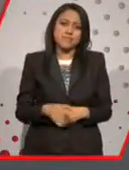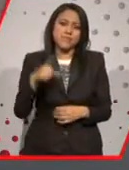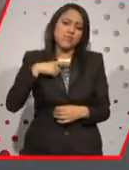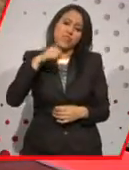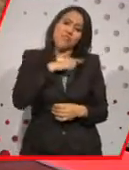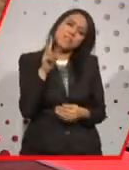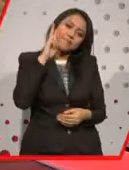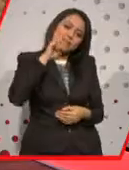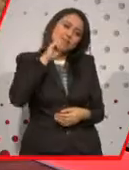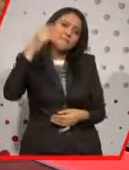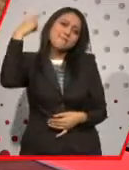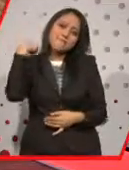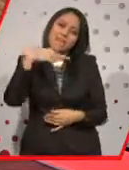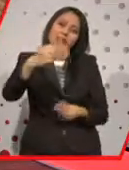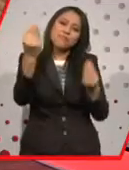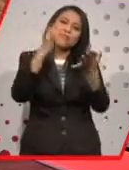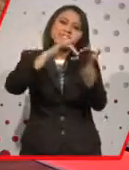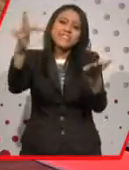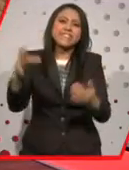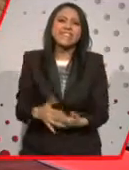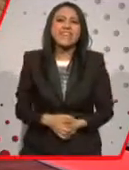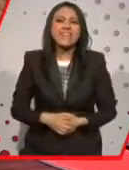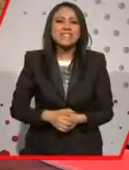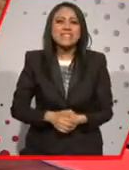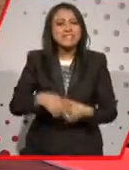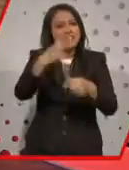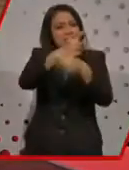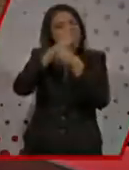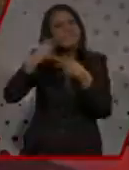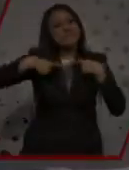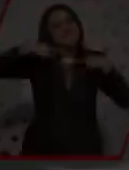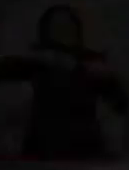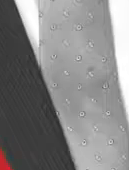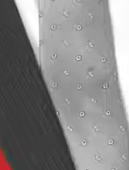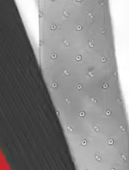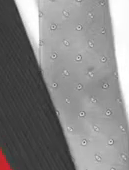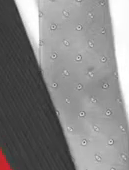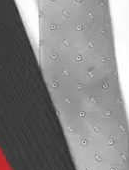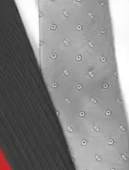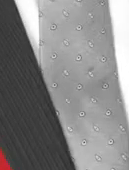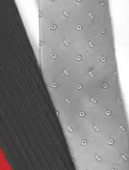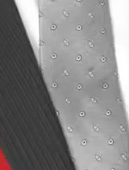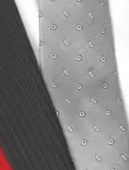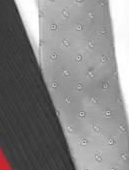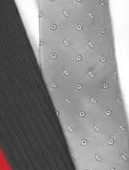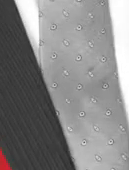Y gracias, Jorge. Gracias un placer por tenerte la invitación. Aquí. Y ahí está abierta la invitación para que vaya usted a Campeche.